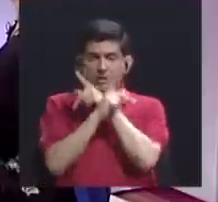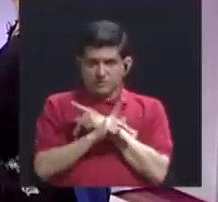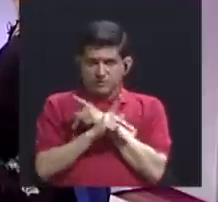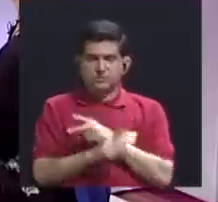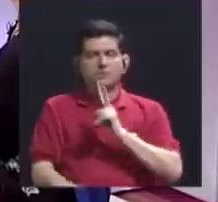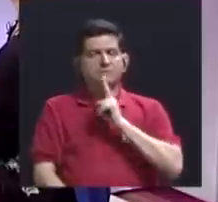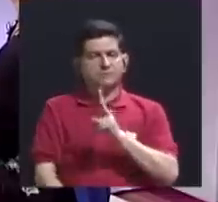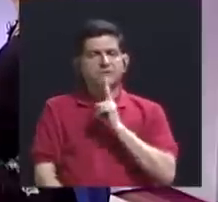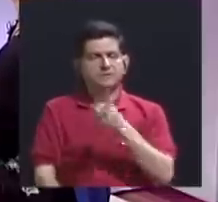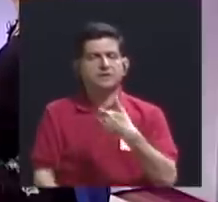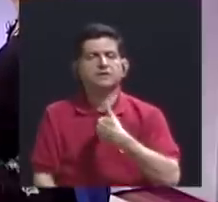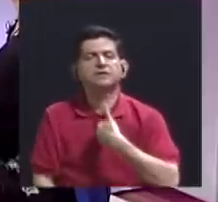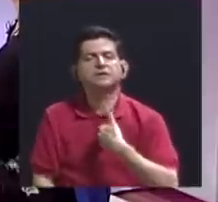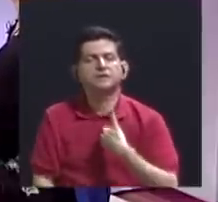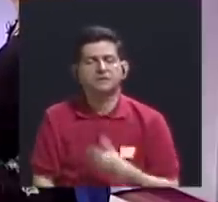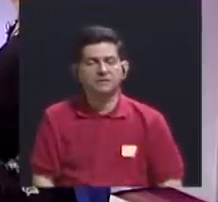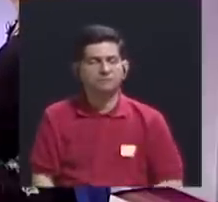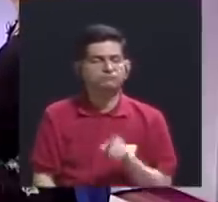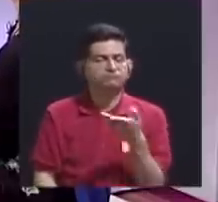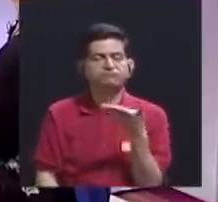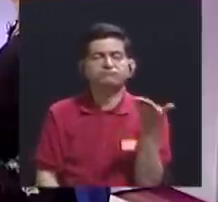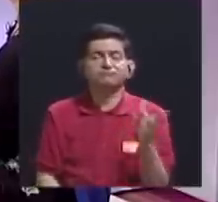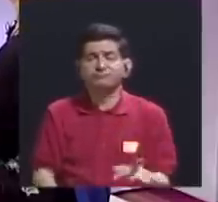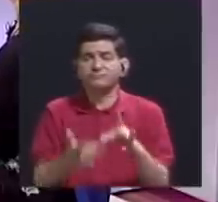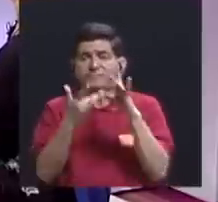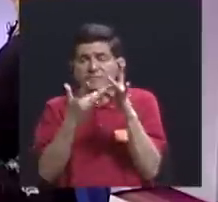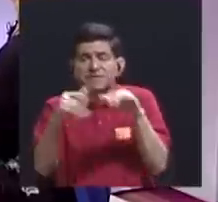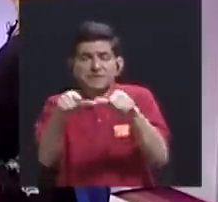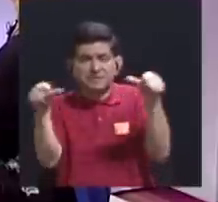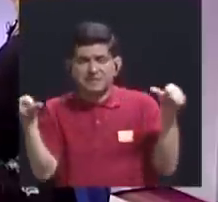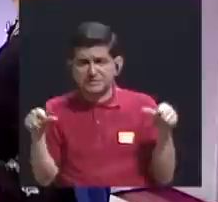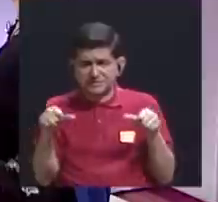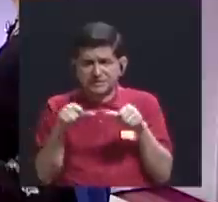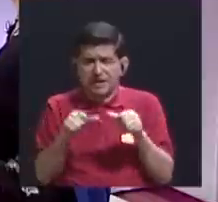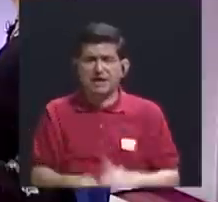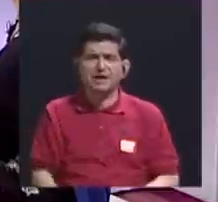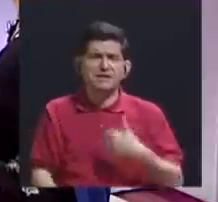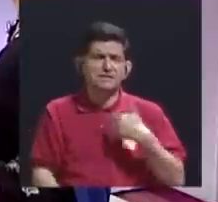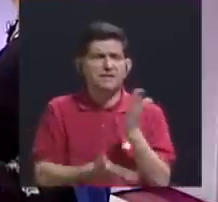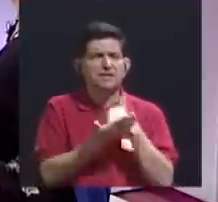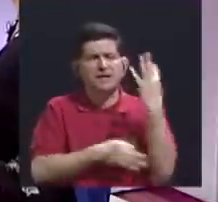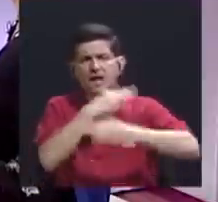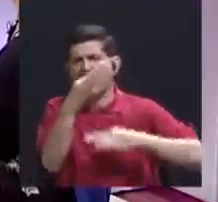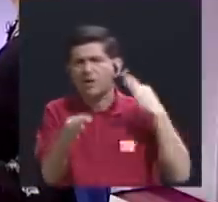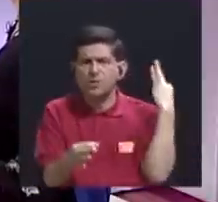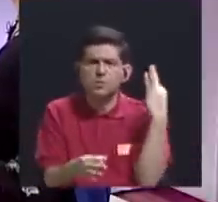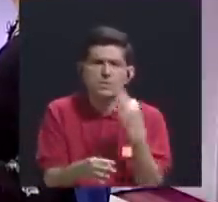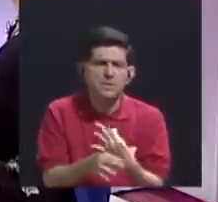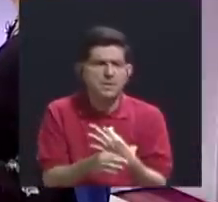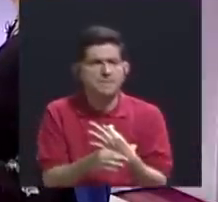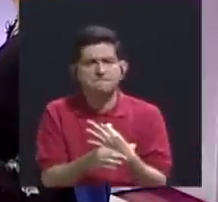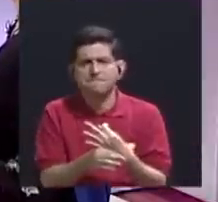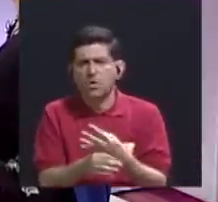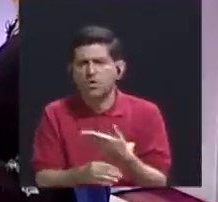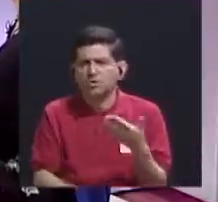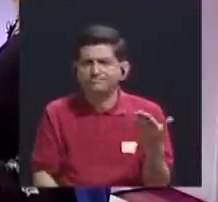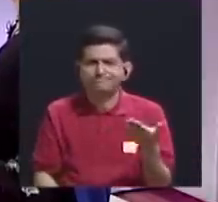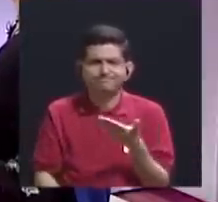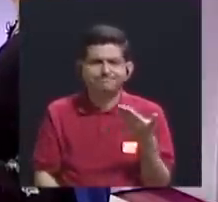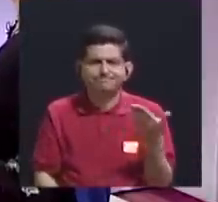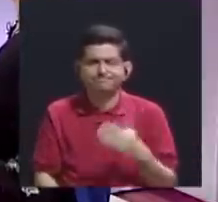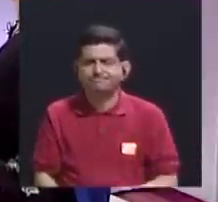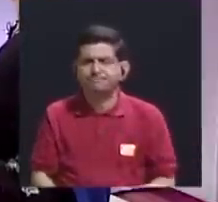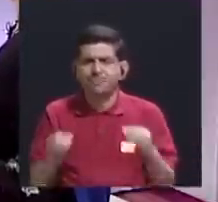real de sobre todo de sectores con algún tipo de de